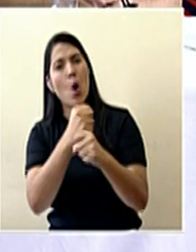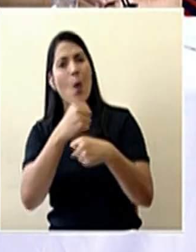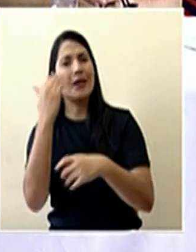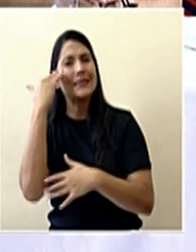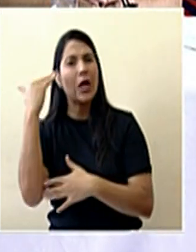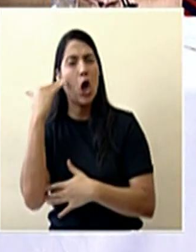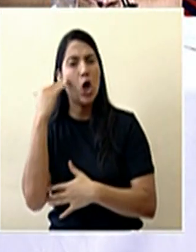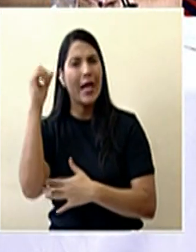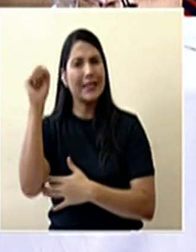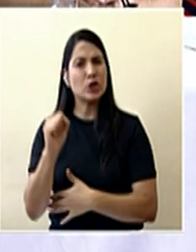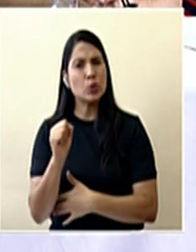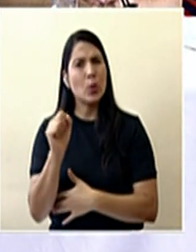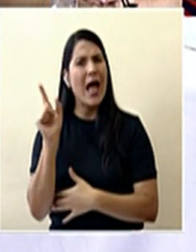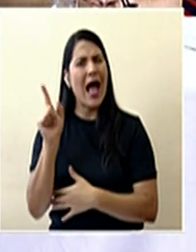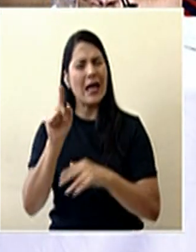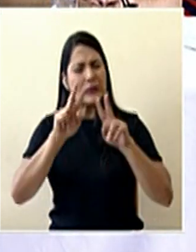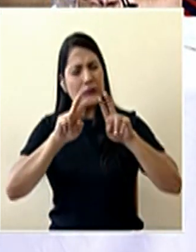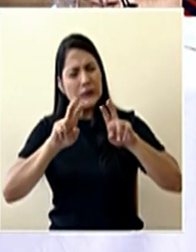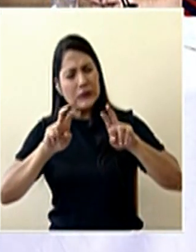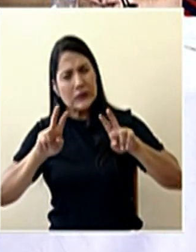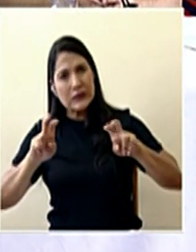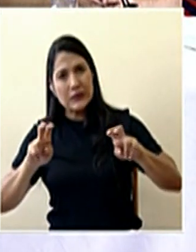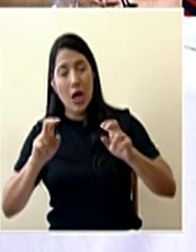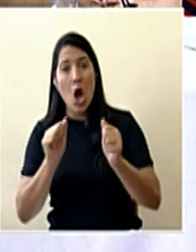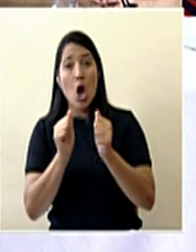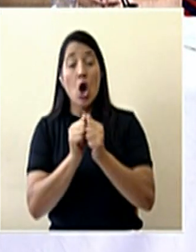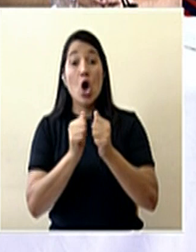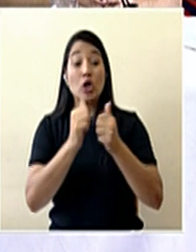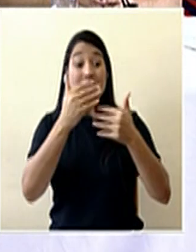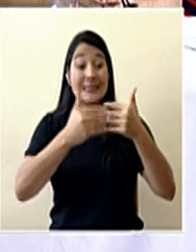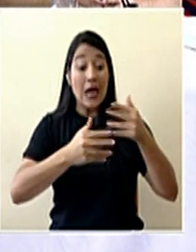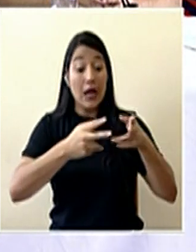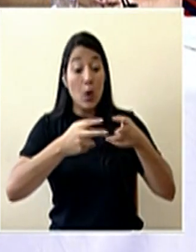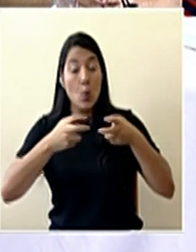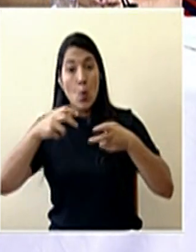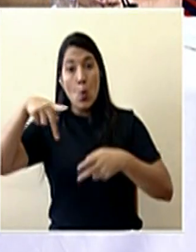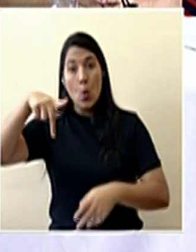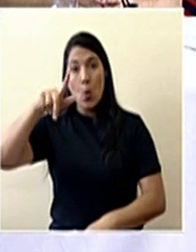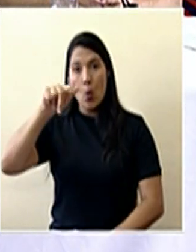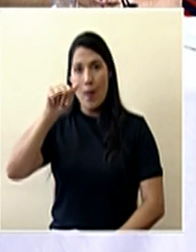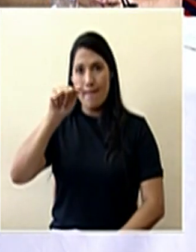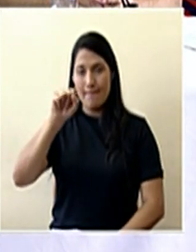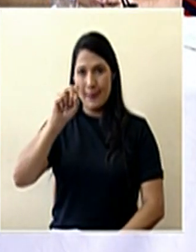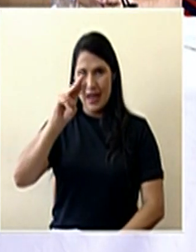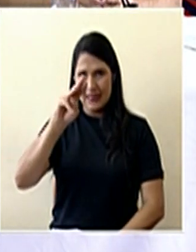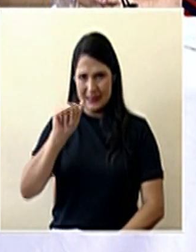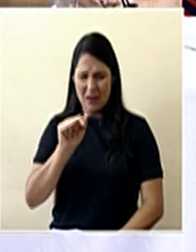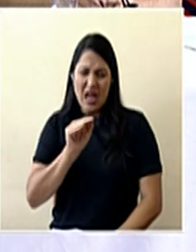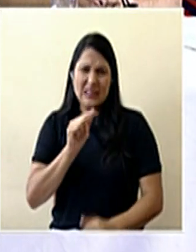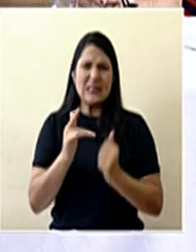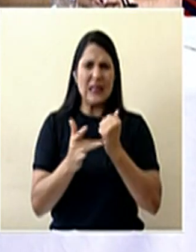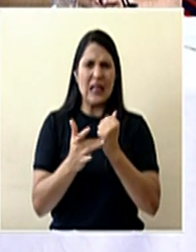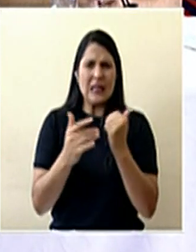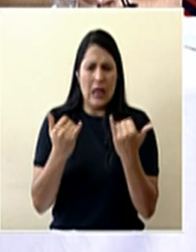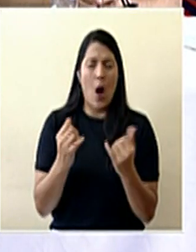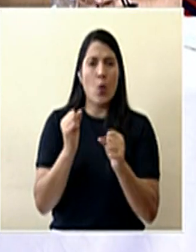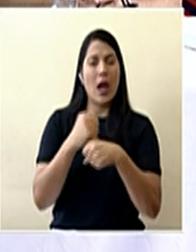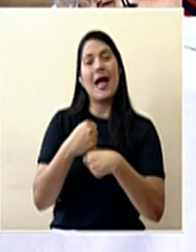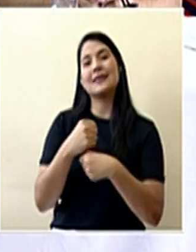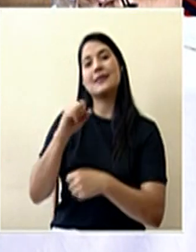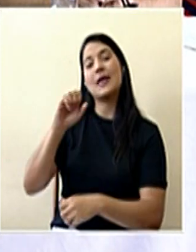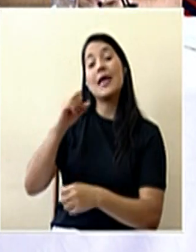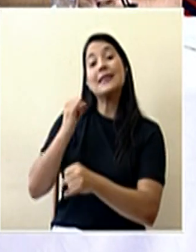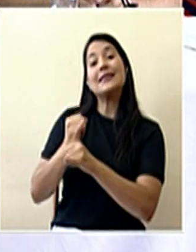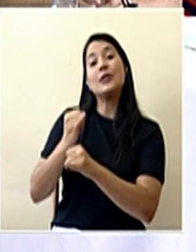se analiza experimentos con el plasma convaleciente para tratar el COVID, una técnica que ya nos habían comentado maneja el clodomiro picado. ¿Cómo avanza